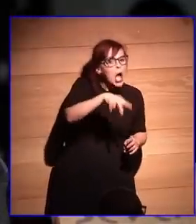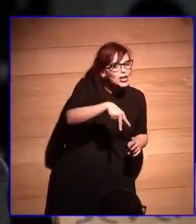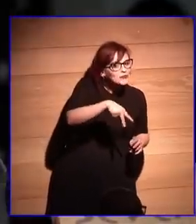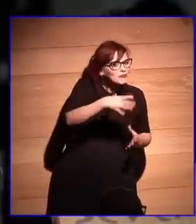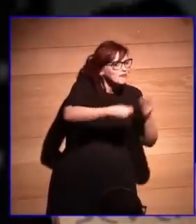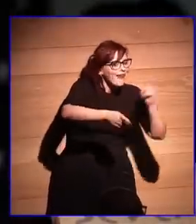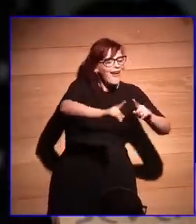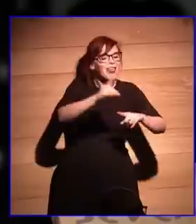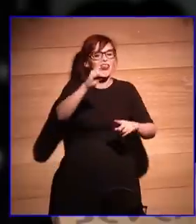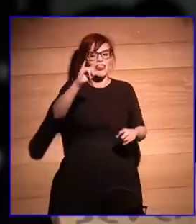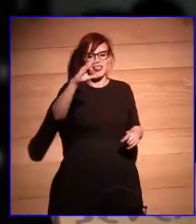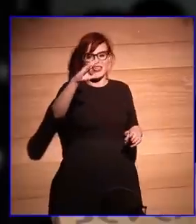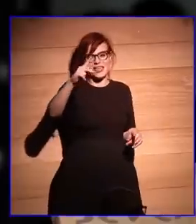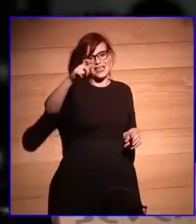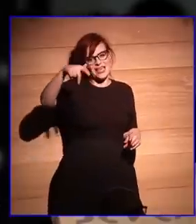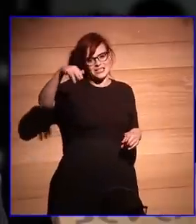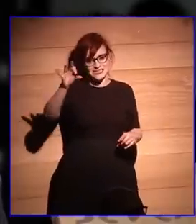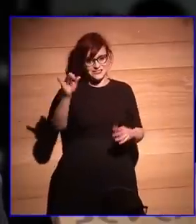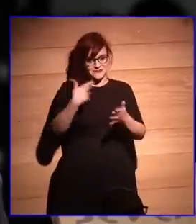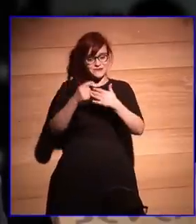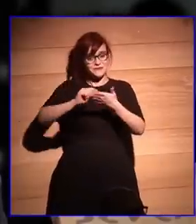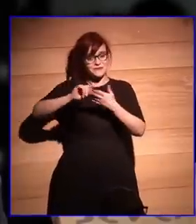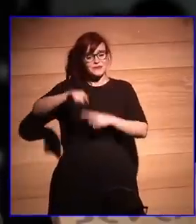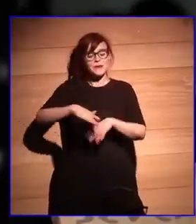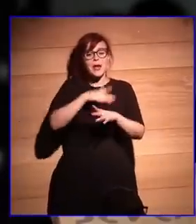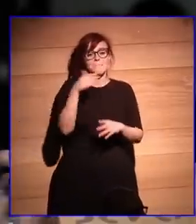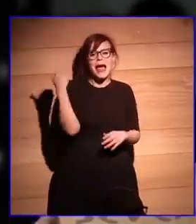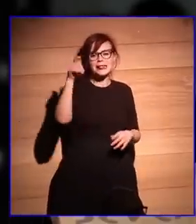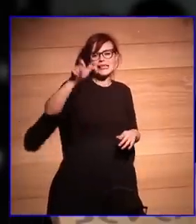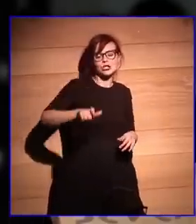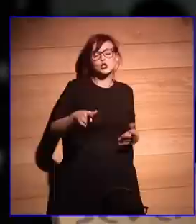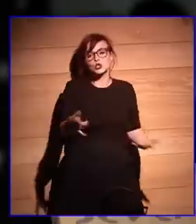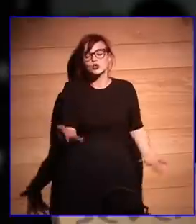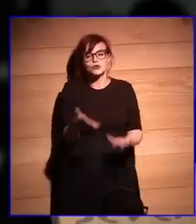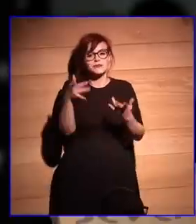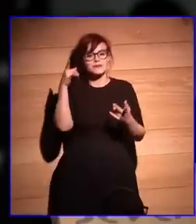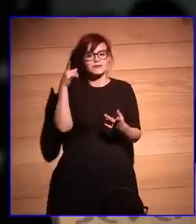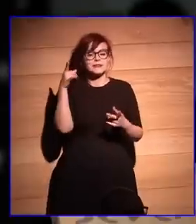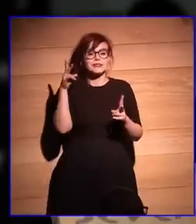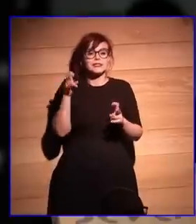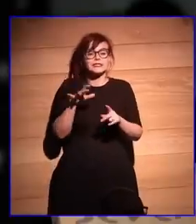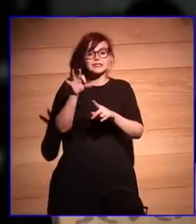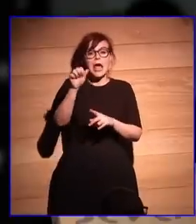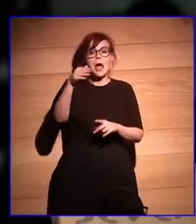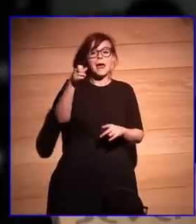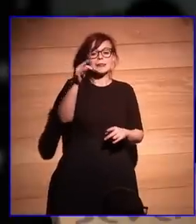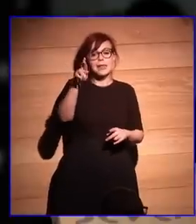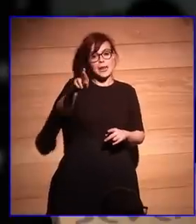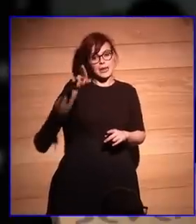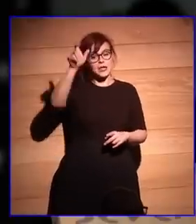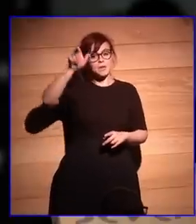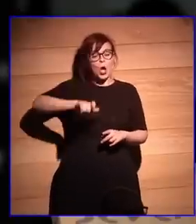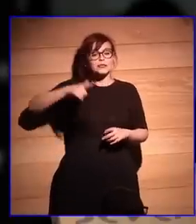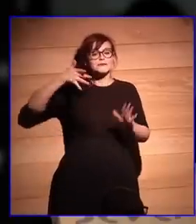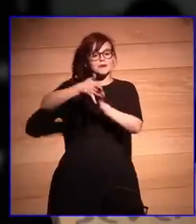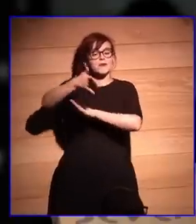eso genera una justificación muy deshonesta. Si hablamos, por ejemplo, de los malditos, no sé por otro lado exactamente a qué se refiere Sabater, no hay ninguna intención de